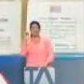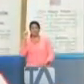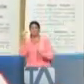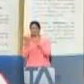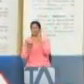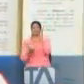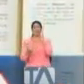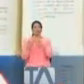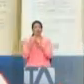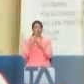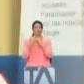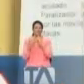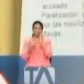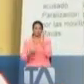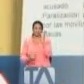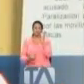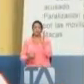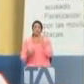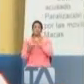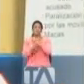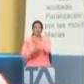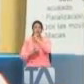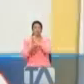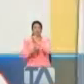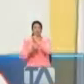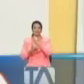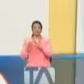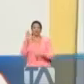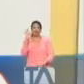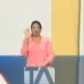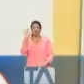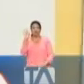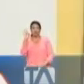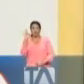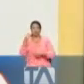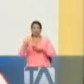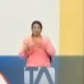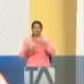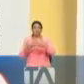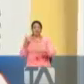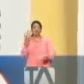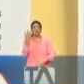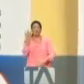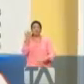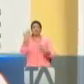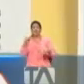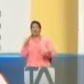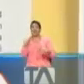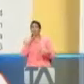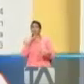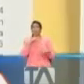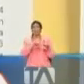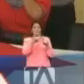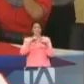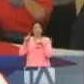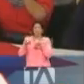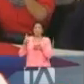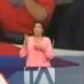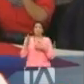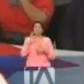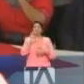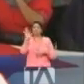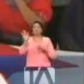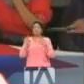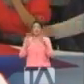en el país, según la CONAIE. 98 están siendo procesados y 13 ya han sido sentenciados por diferentes delitos.